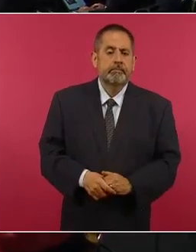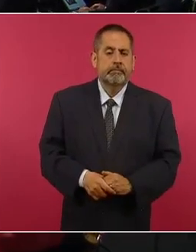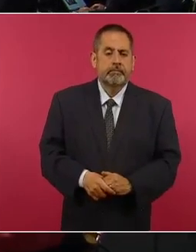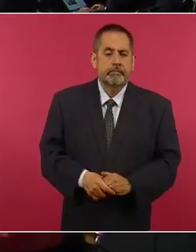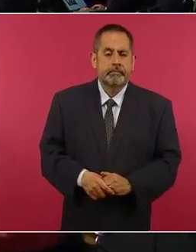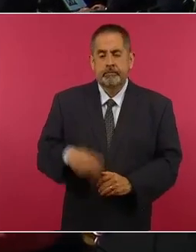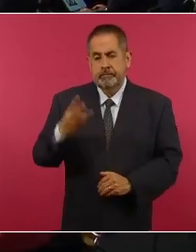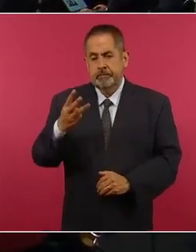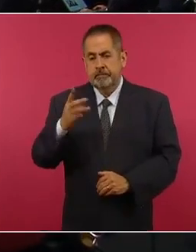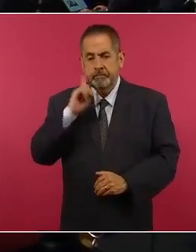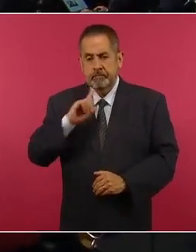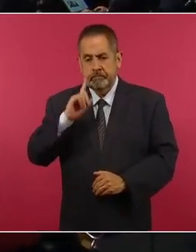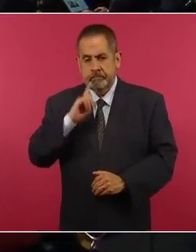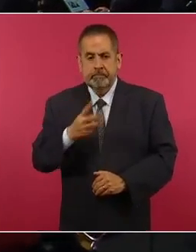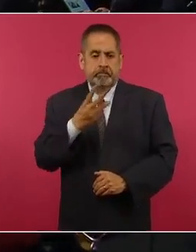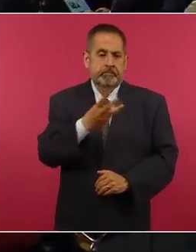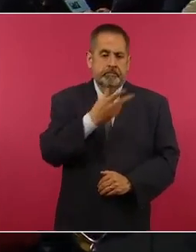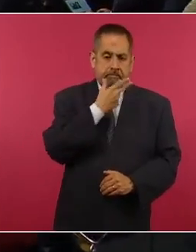Tres mujeres, tres hombres.